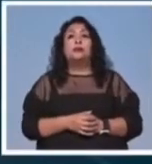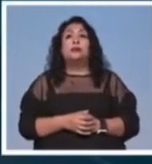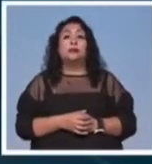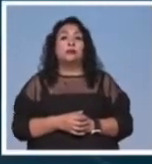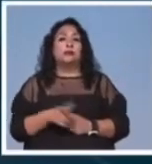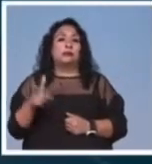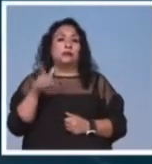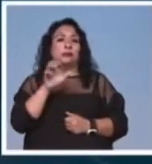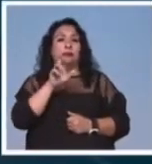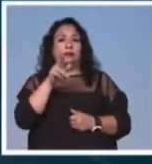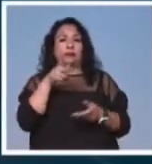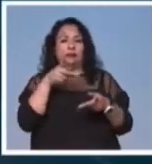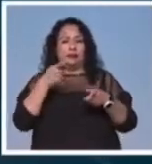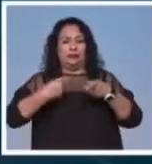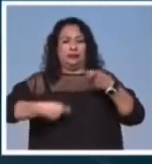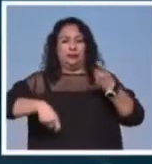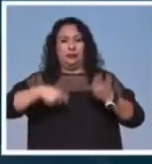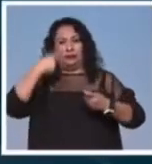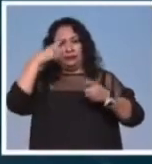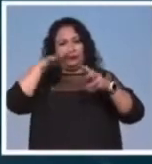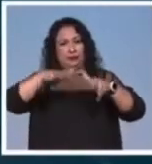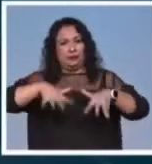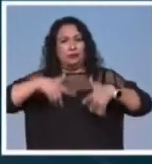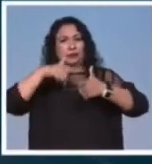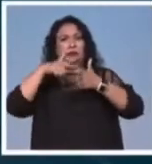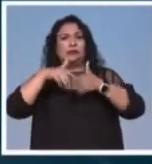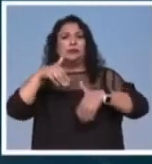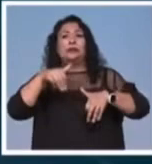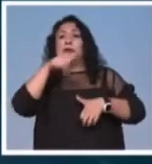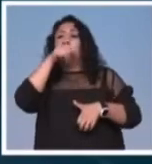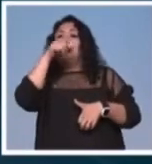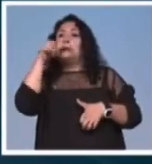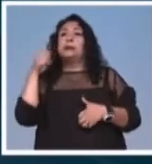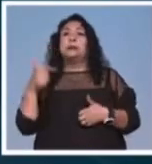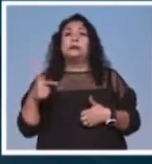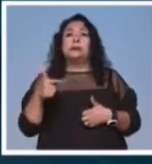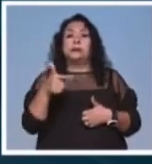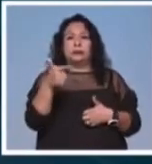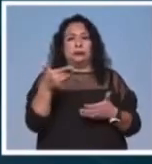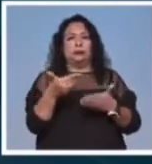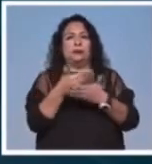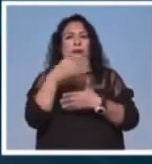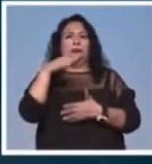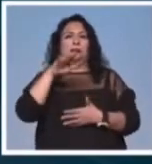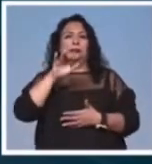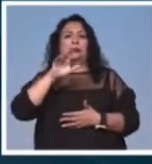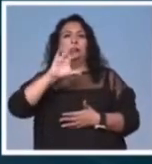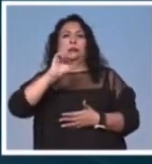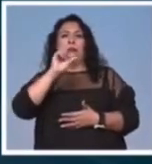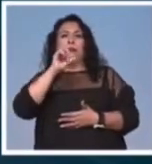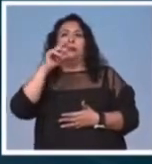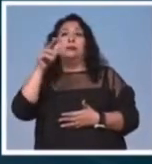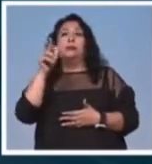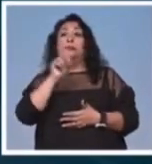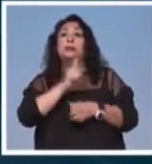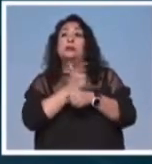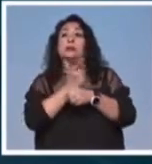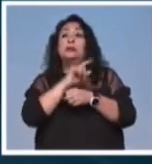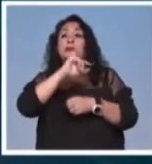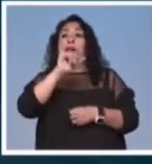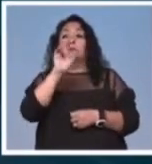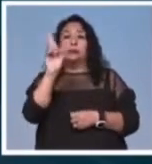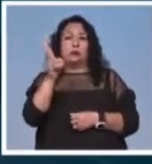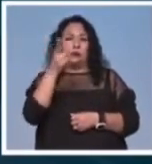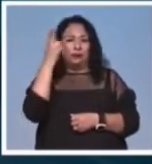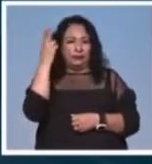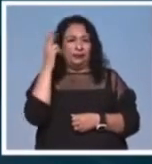Eric Pears, prepara su batería para el concierto en el Teatro Juárez de Guanajuato. Nació en Massachusetts y se licenció en jazz en la Universidad del